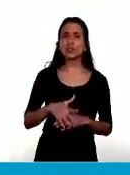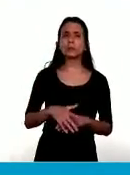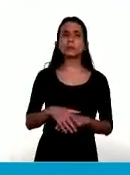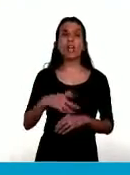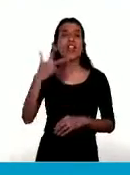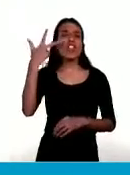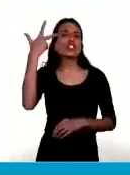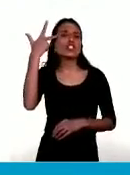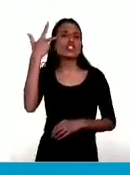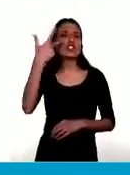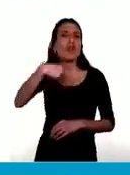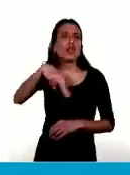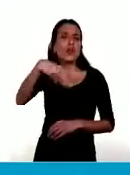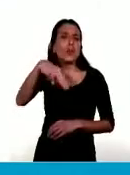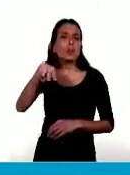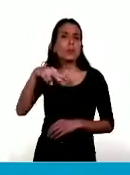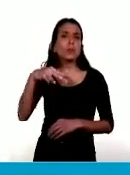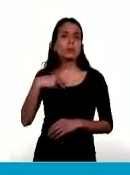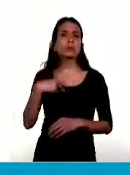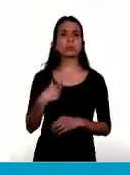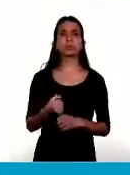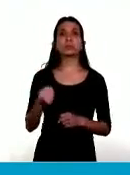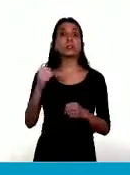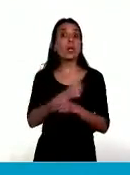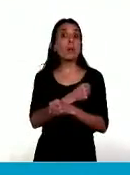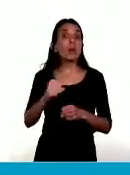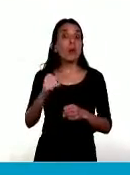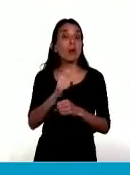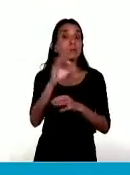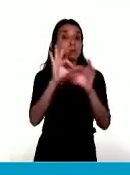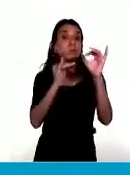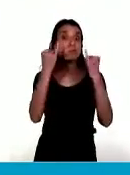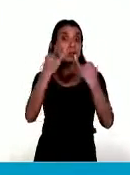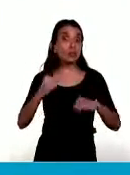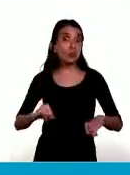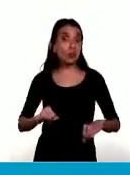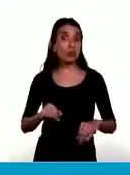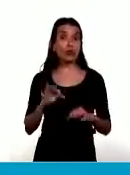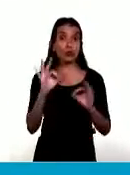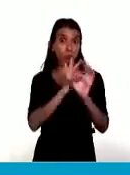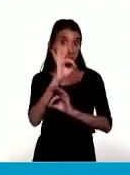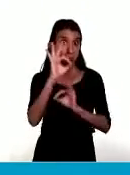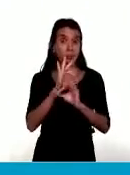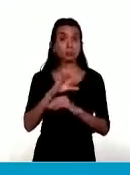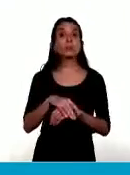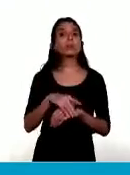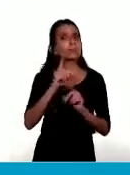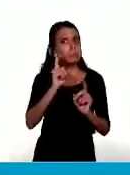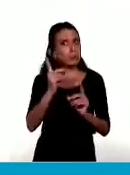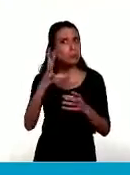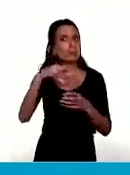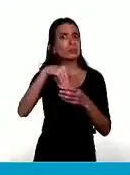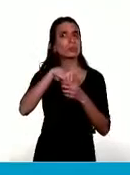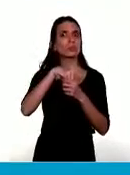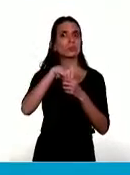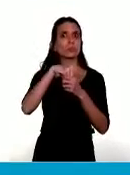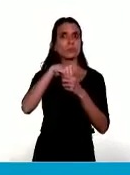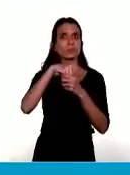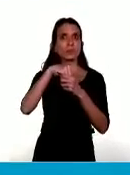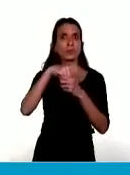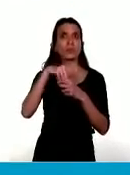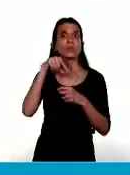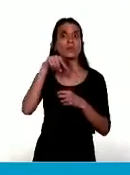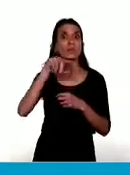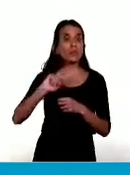noviembre, se aprobó el presupuesto que incluía el endeudamiento del primer año del